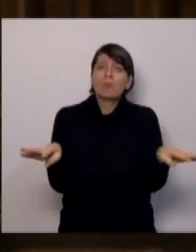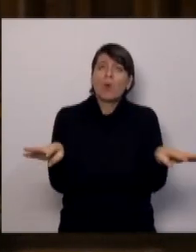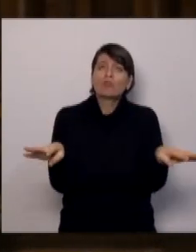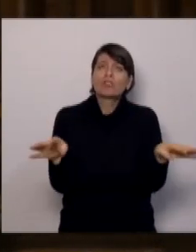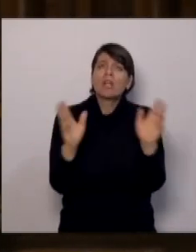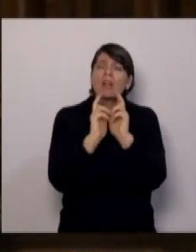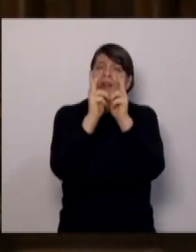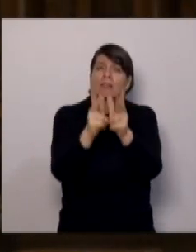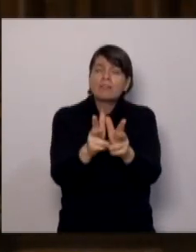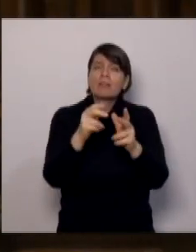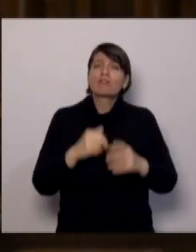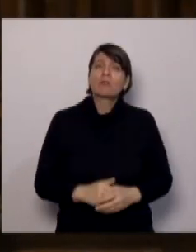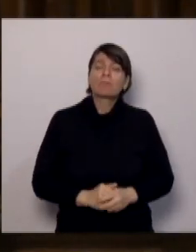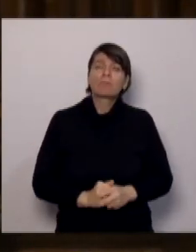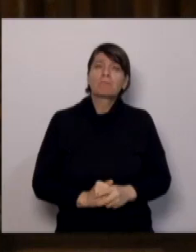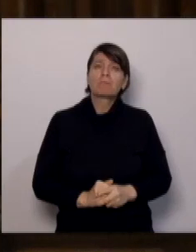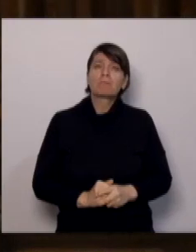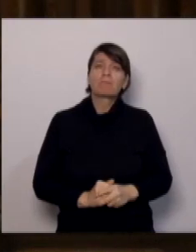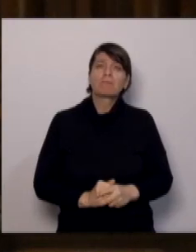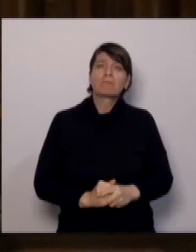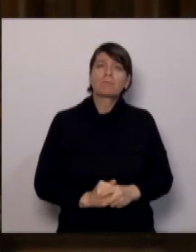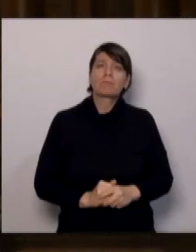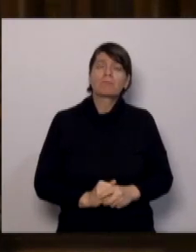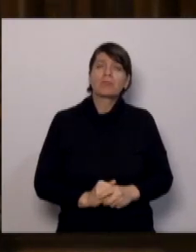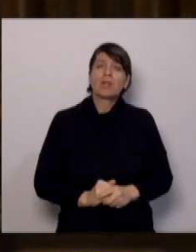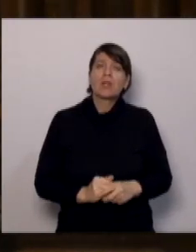sus discípulos, diciendo: